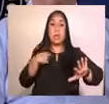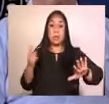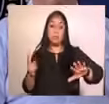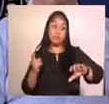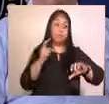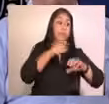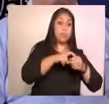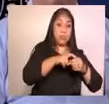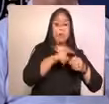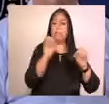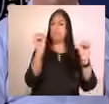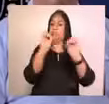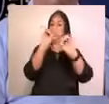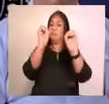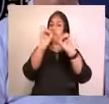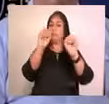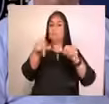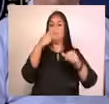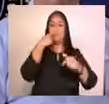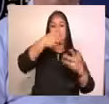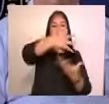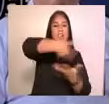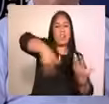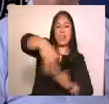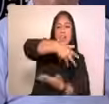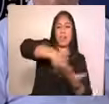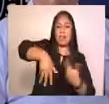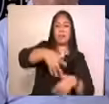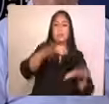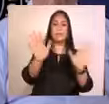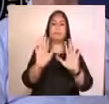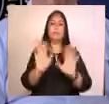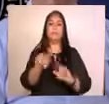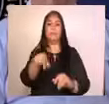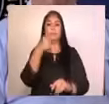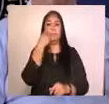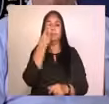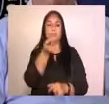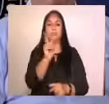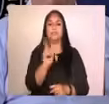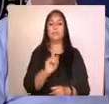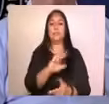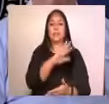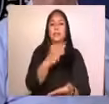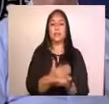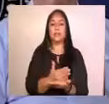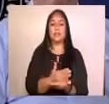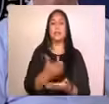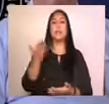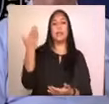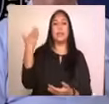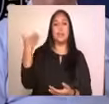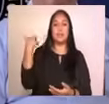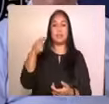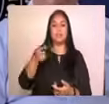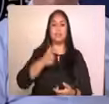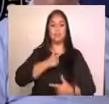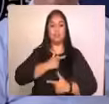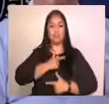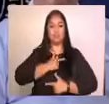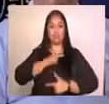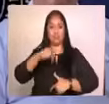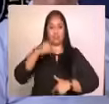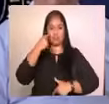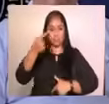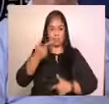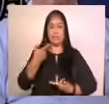los guardias a los riesgos de convivir con las personas a quienes deben resguardar. Antes, nuestros guardias trabajaban en